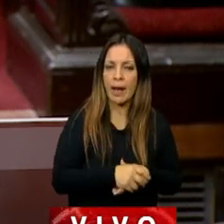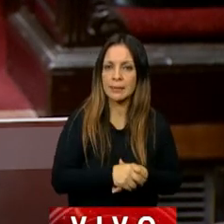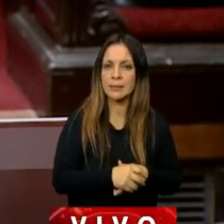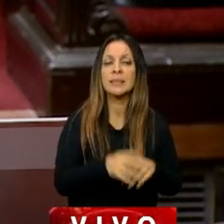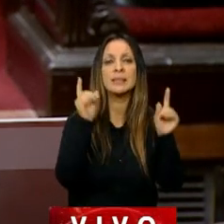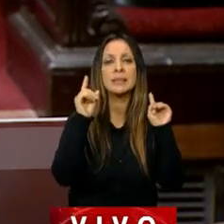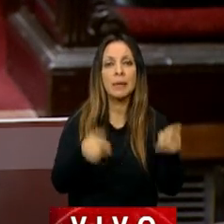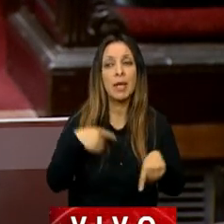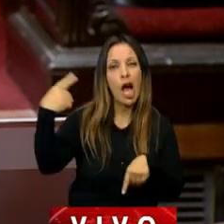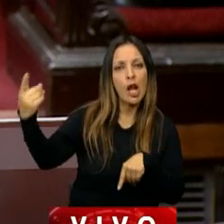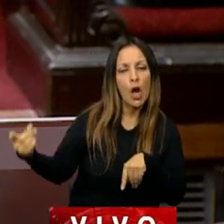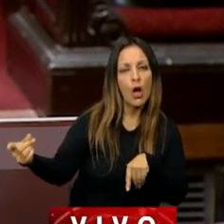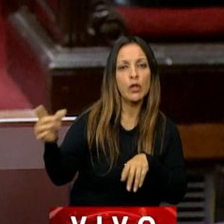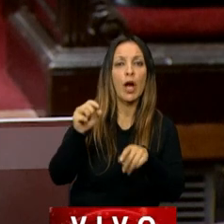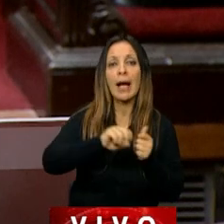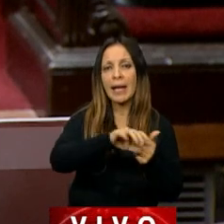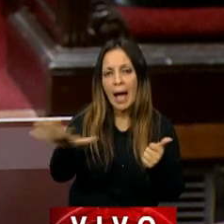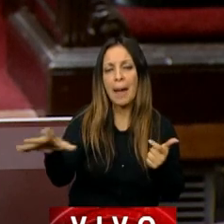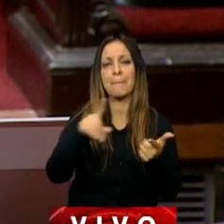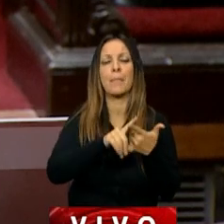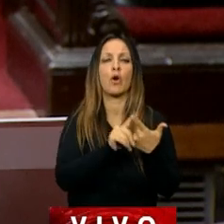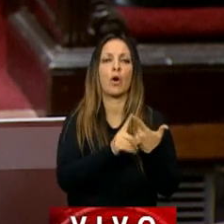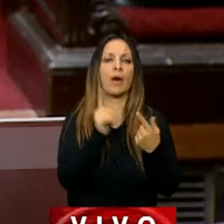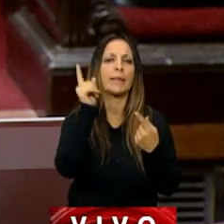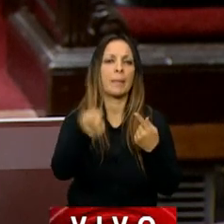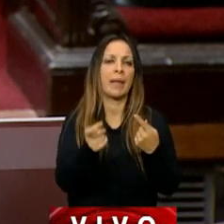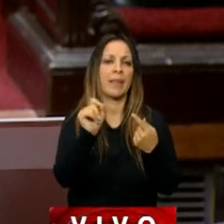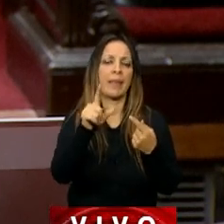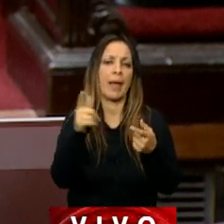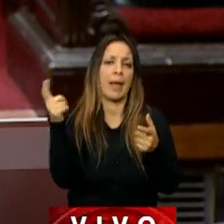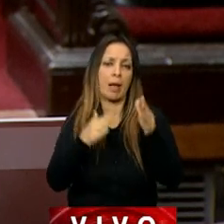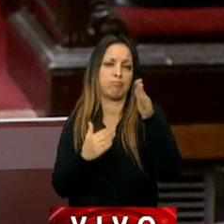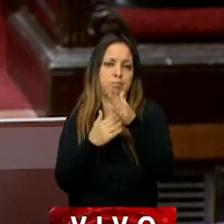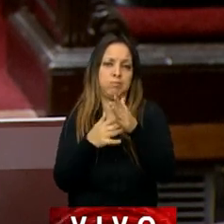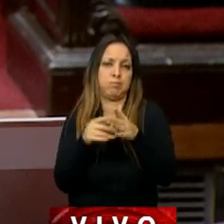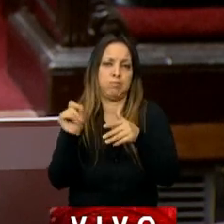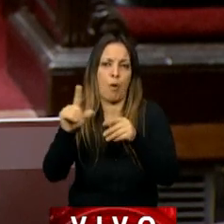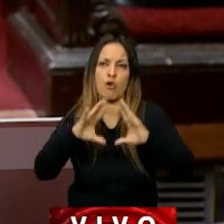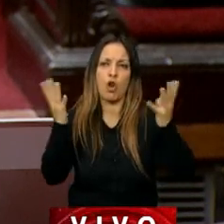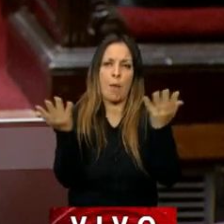entraron del otro enemigo, además del campo y de la oligarquía y de la globalización, les